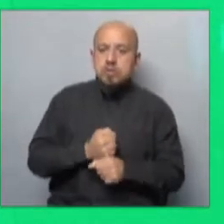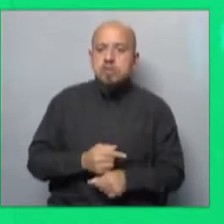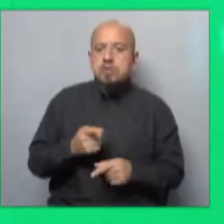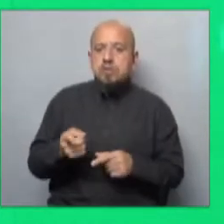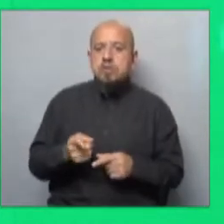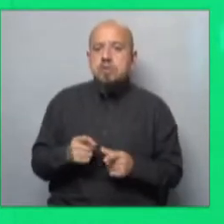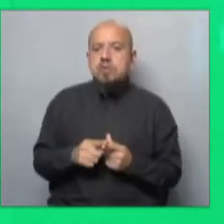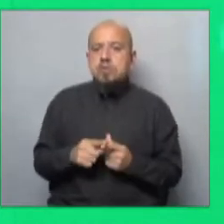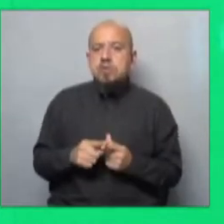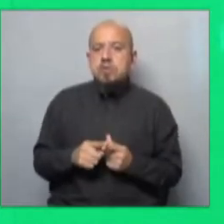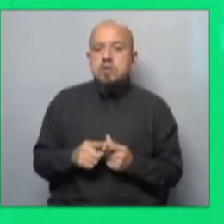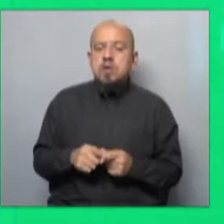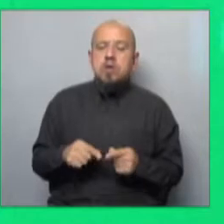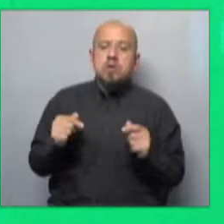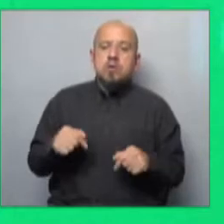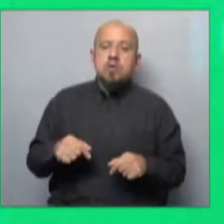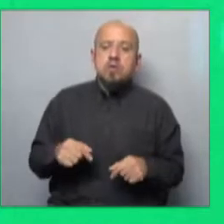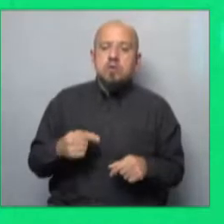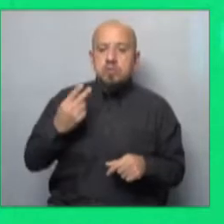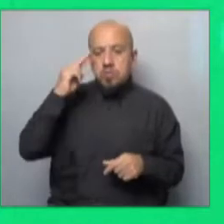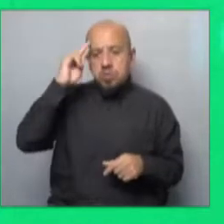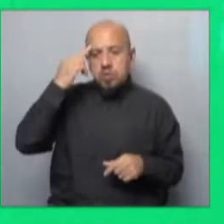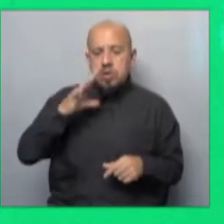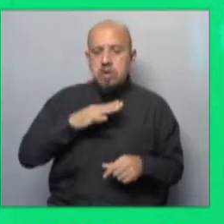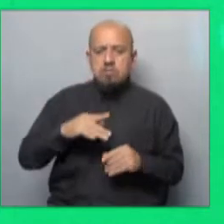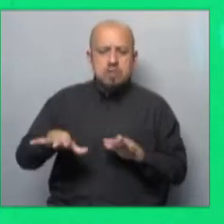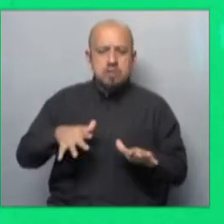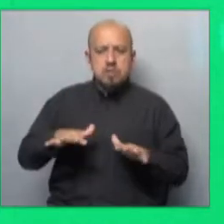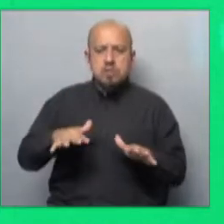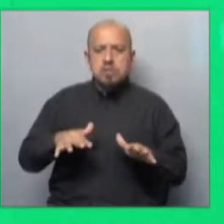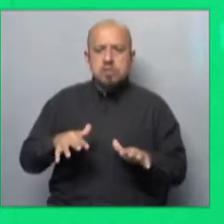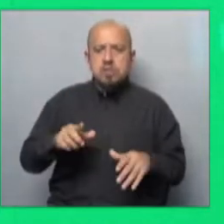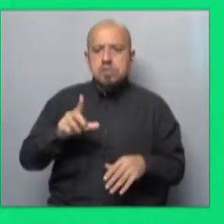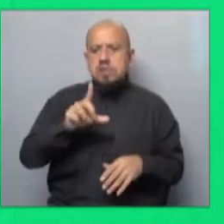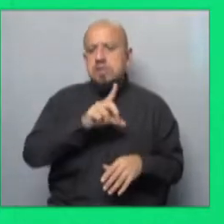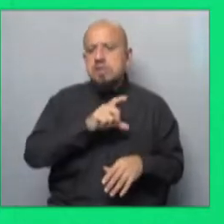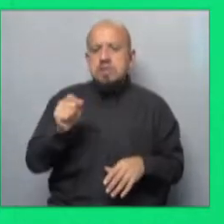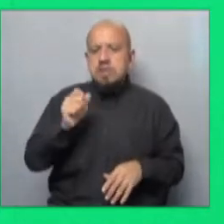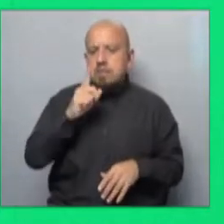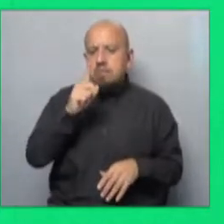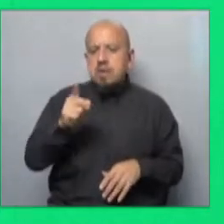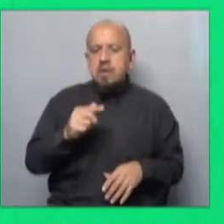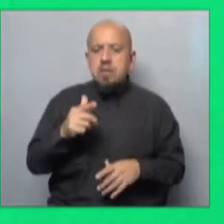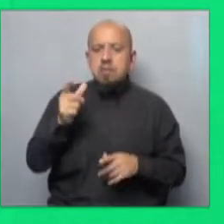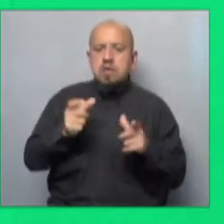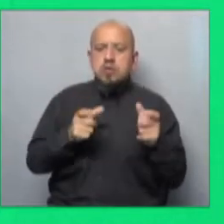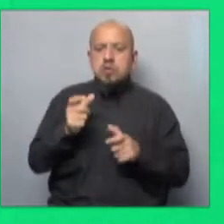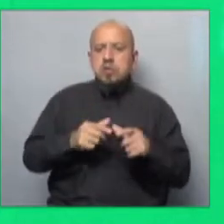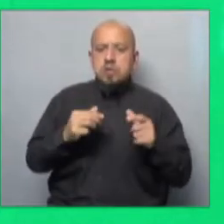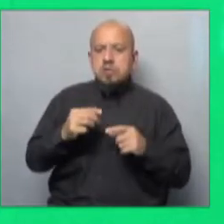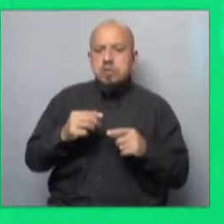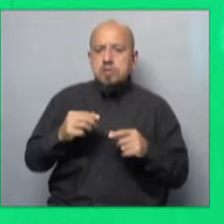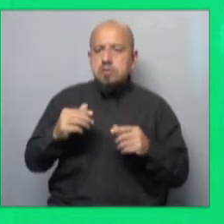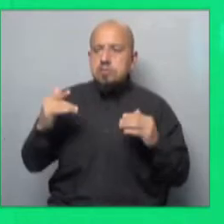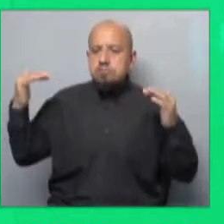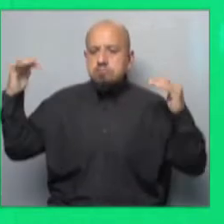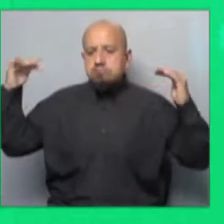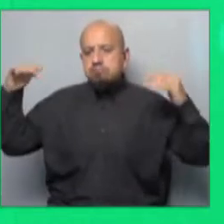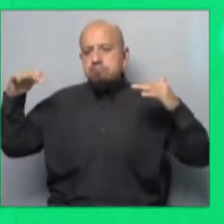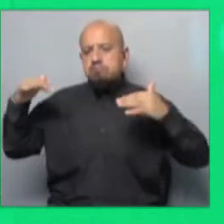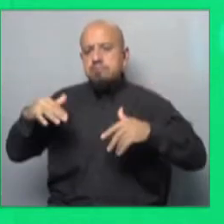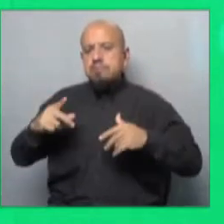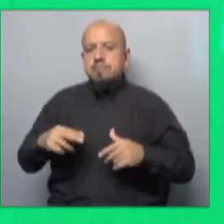ello hoy en día en uruguay hay cerca de 100.000 migrantes esto representa cerca más del